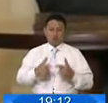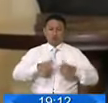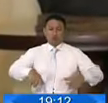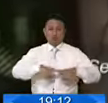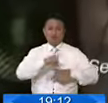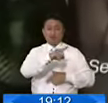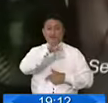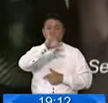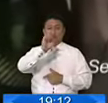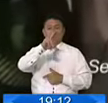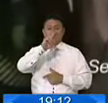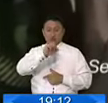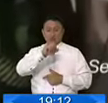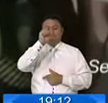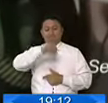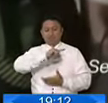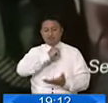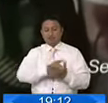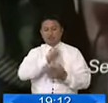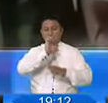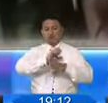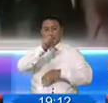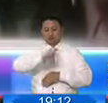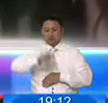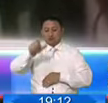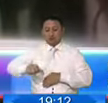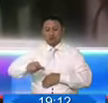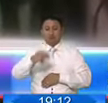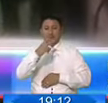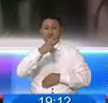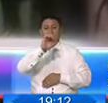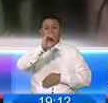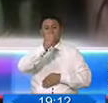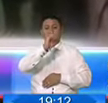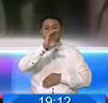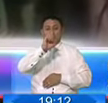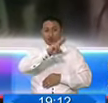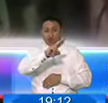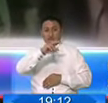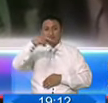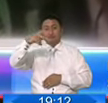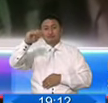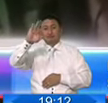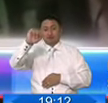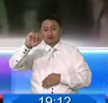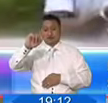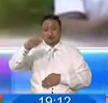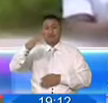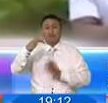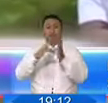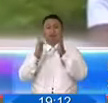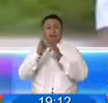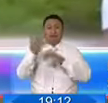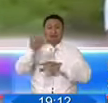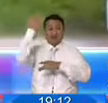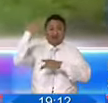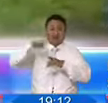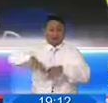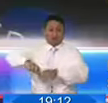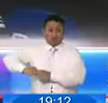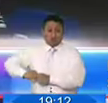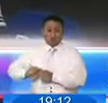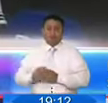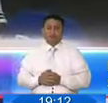fronteriza de tumaco corresponden a los ecuatorianos oskarbi taxis y katie velasco secuestrados en abril pasado por el grupo de alias watson